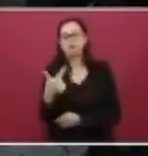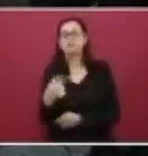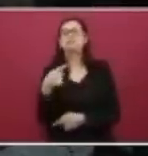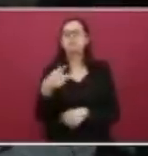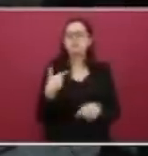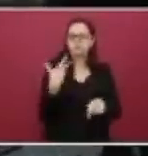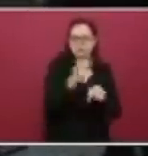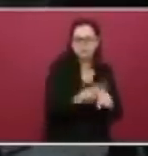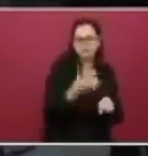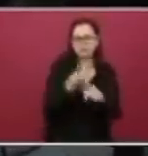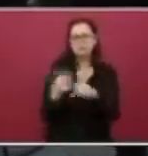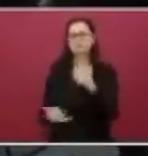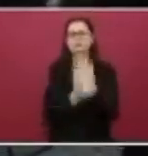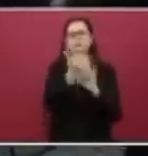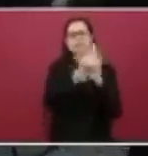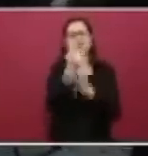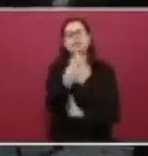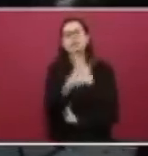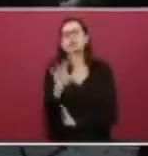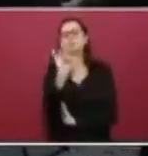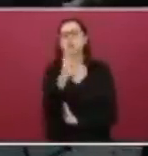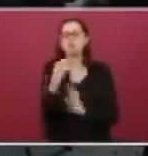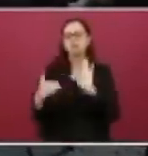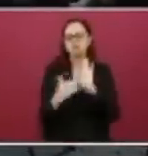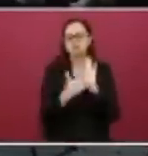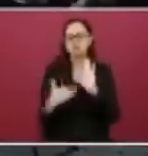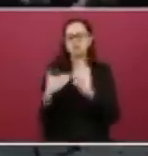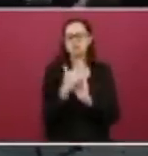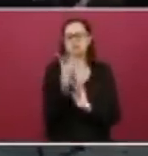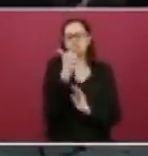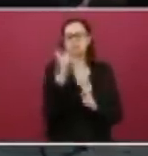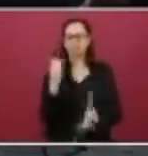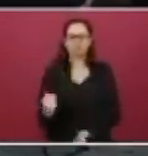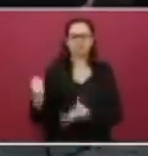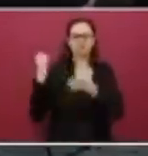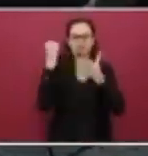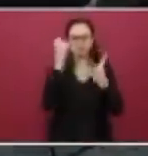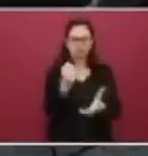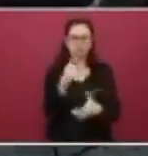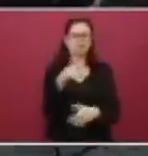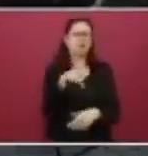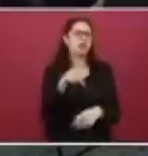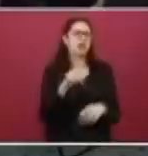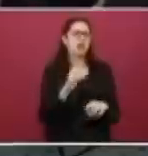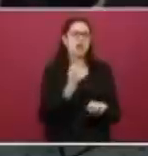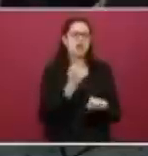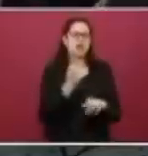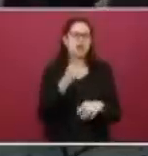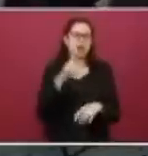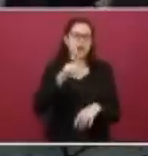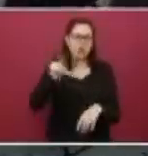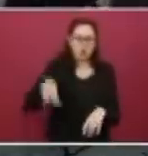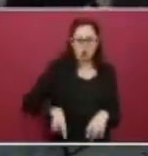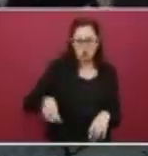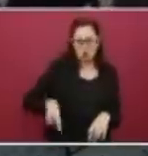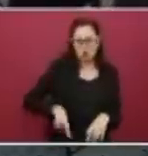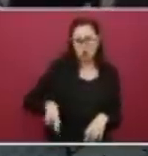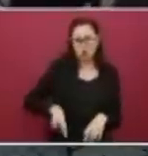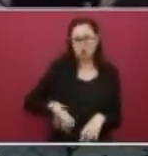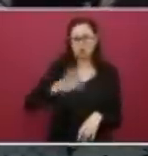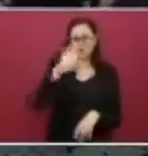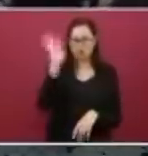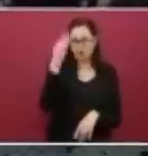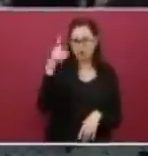por 140 millones de pesos una inversión aportada por distintas entidades del gobierno federal y estatal